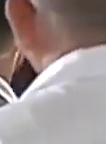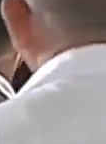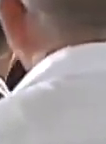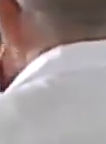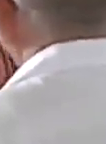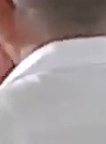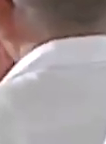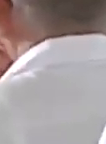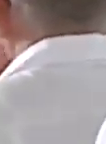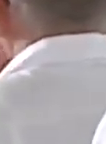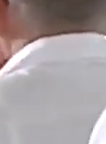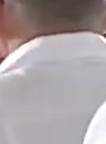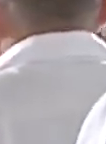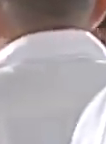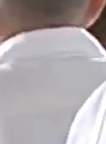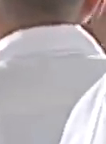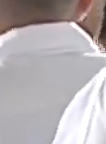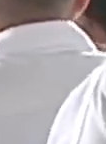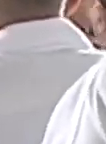esta transmisión.